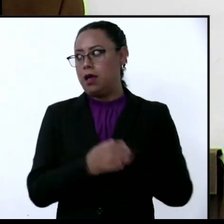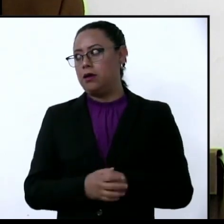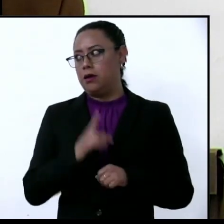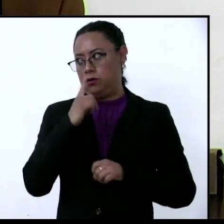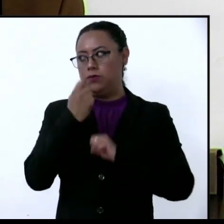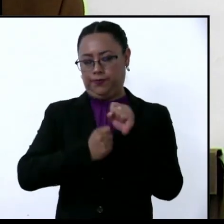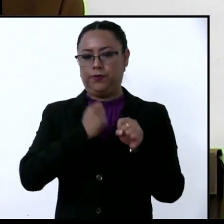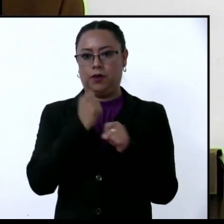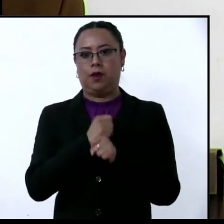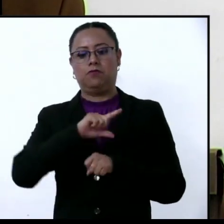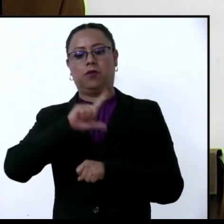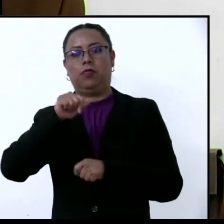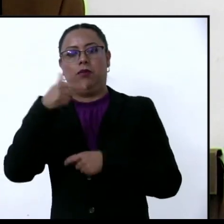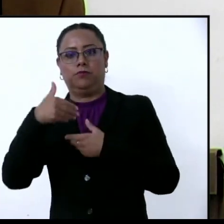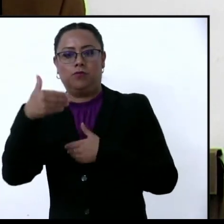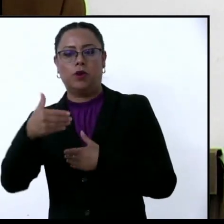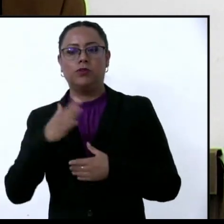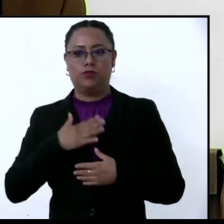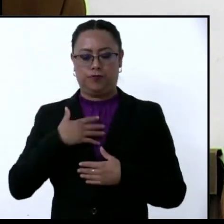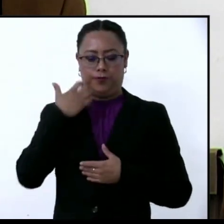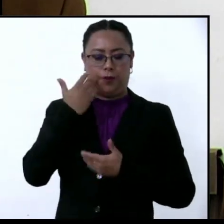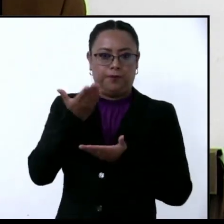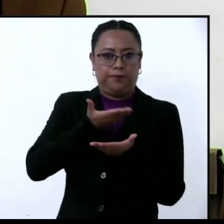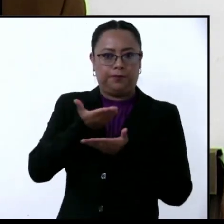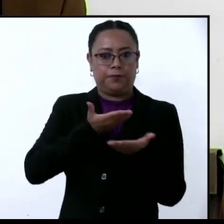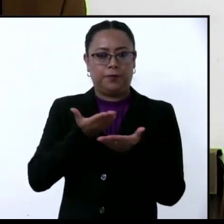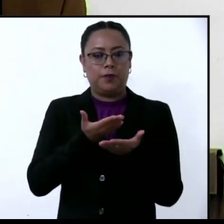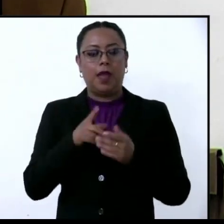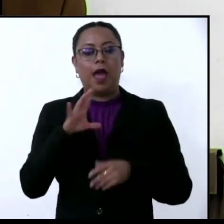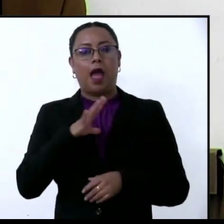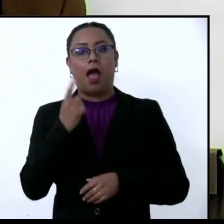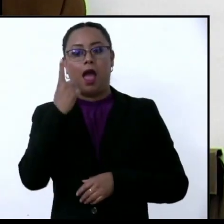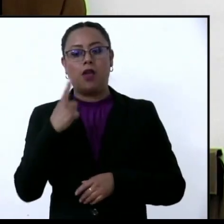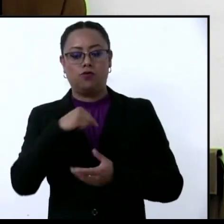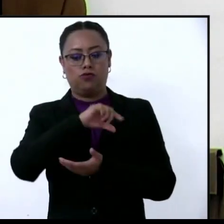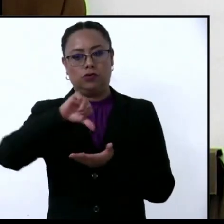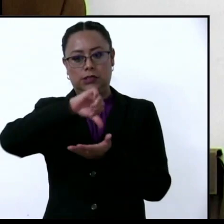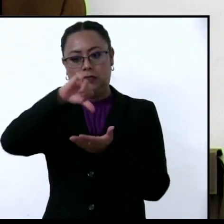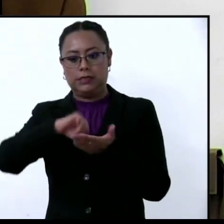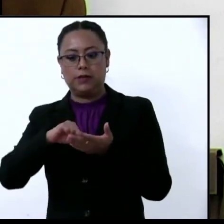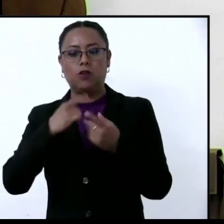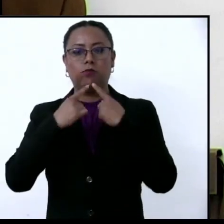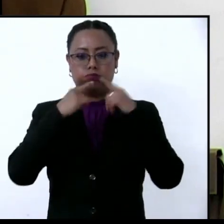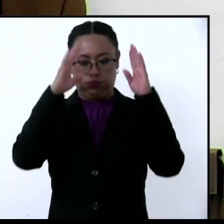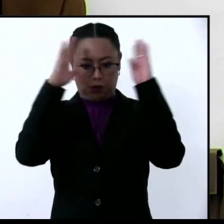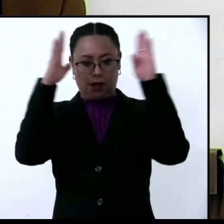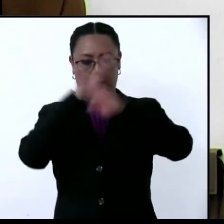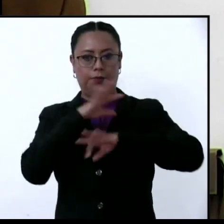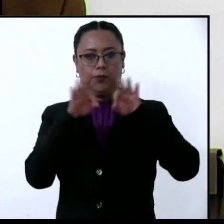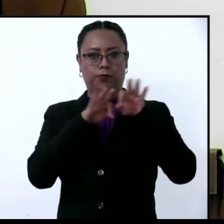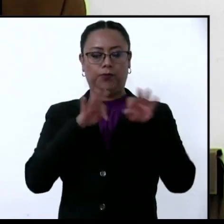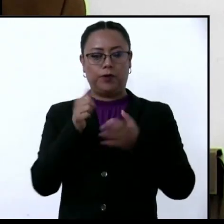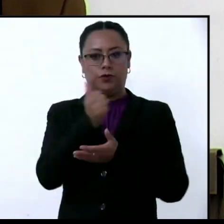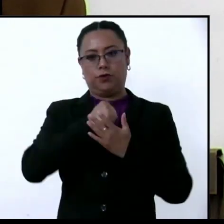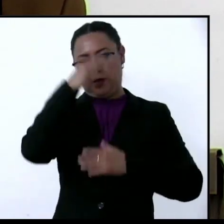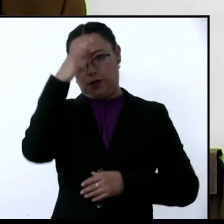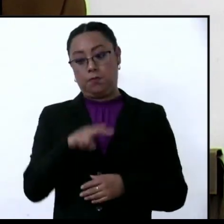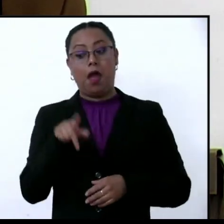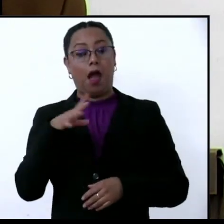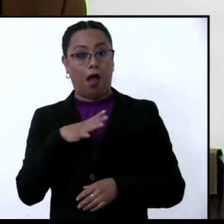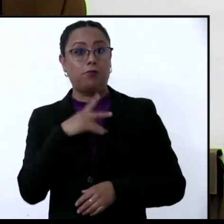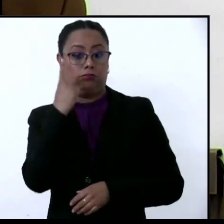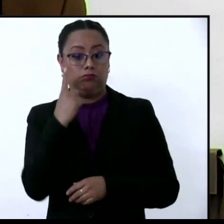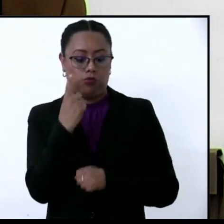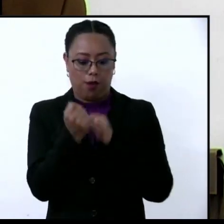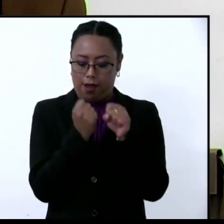puedo compartirles que el Centro de Conciliación Laboral de la Ciudad de México ya tiene su primer año